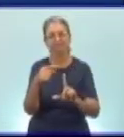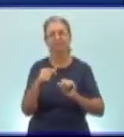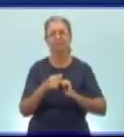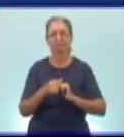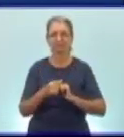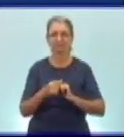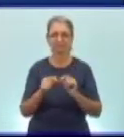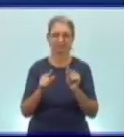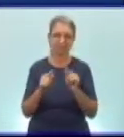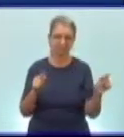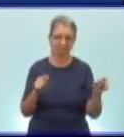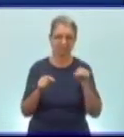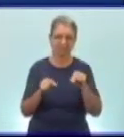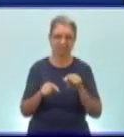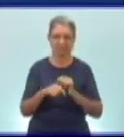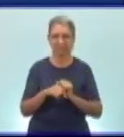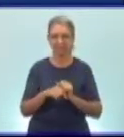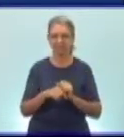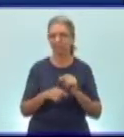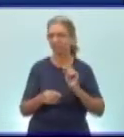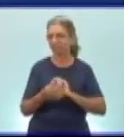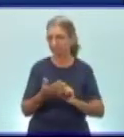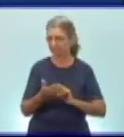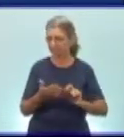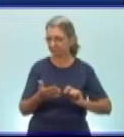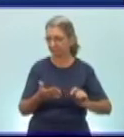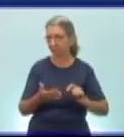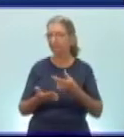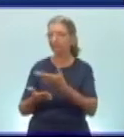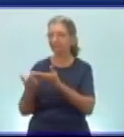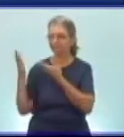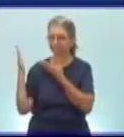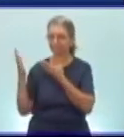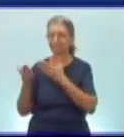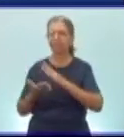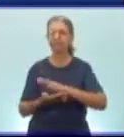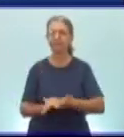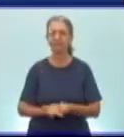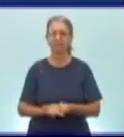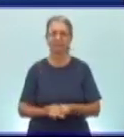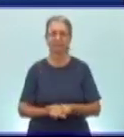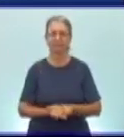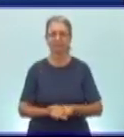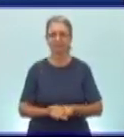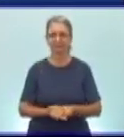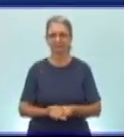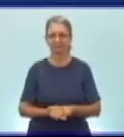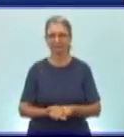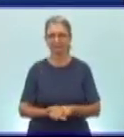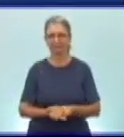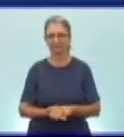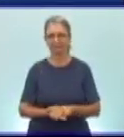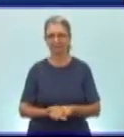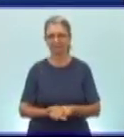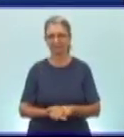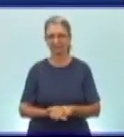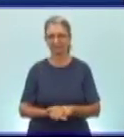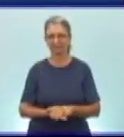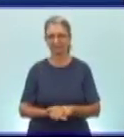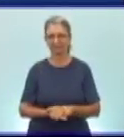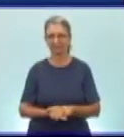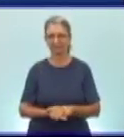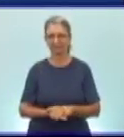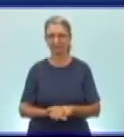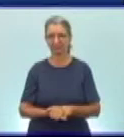la longitud del péndulo. Les doy unos segundos para que usted tome como nota a esta expresión, que es la que nos va a permitir calcular precisamente a esta